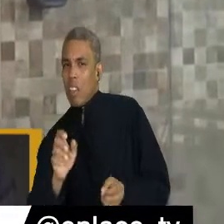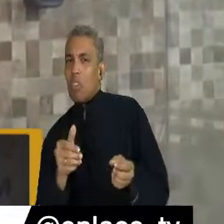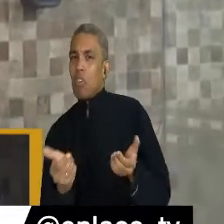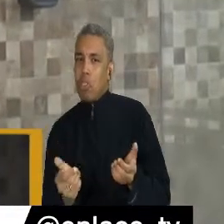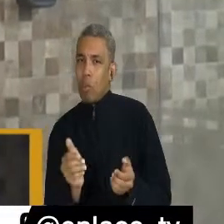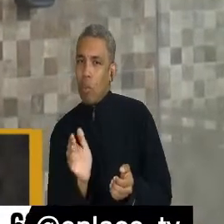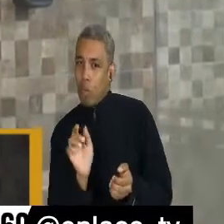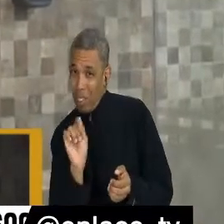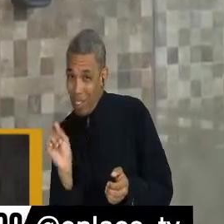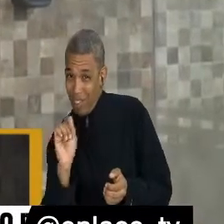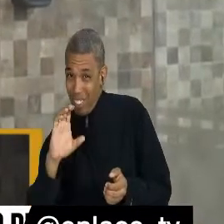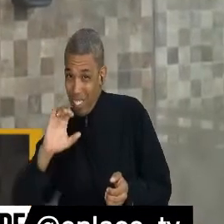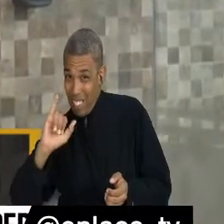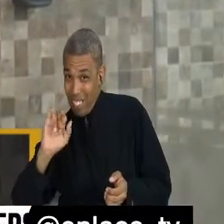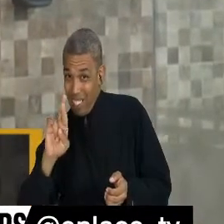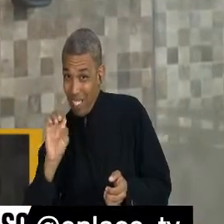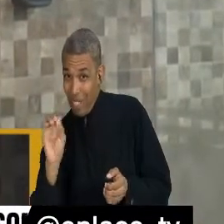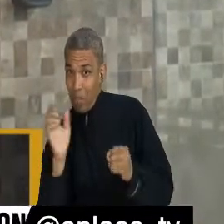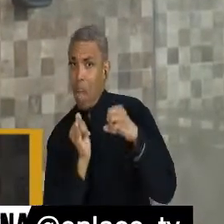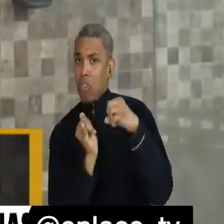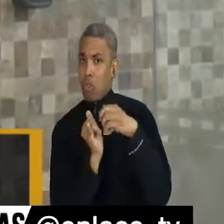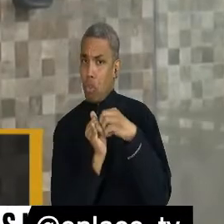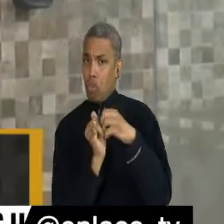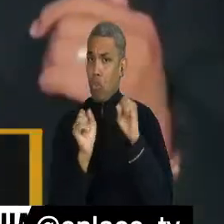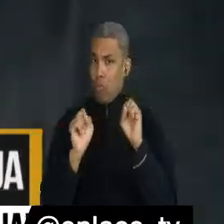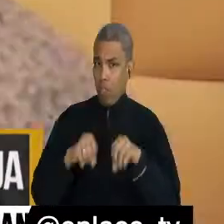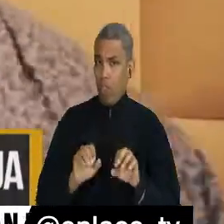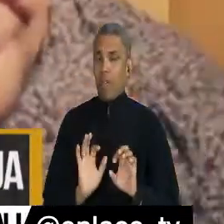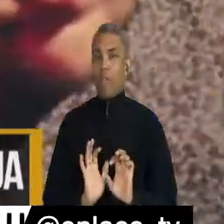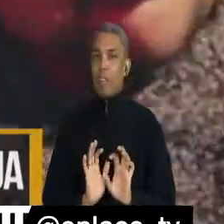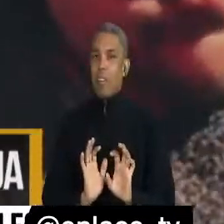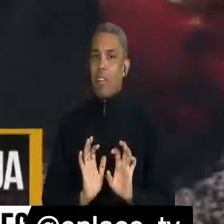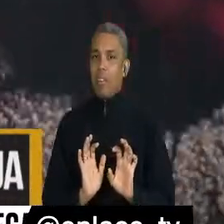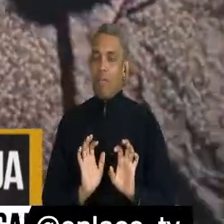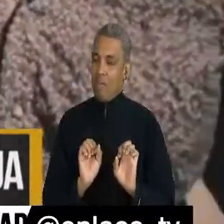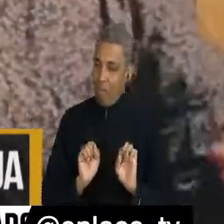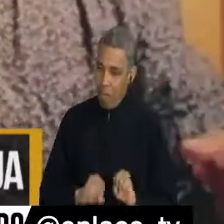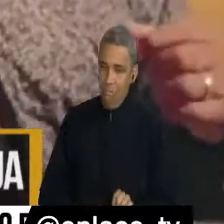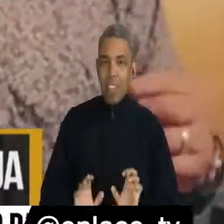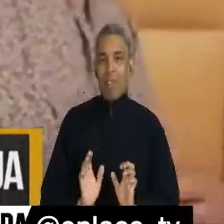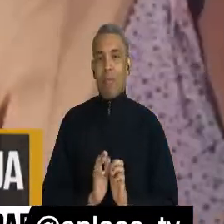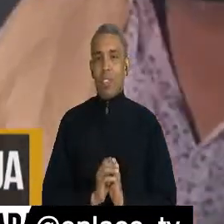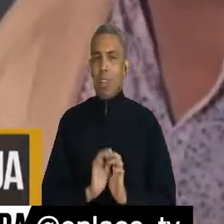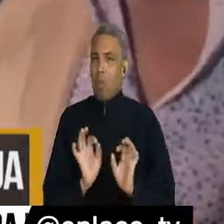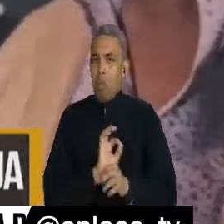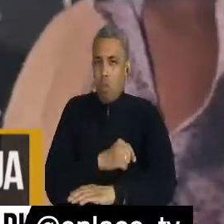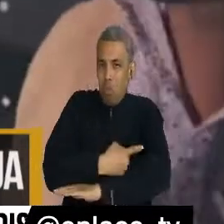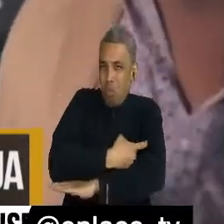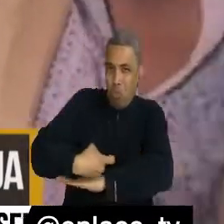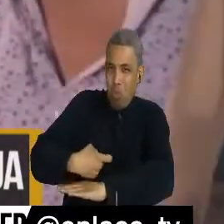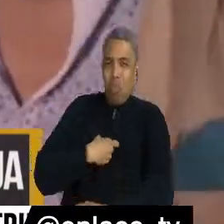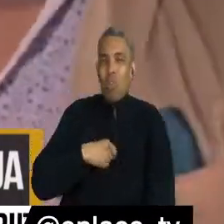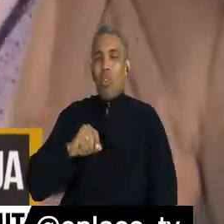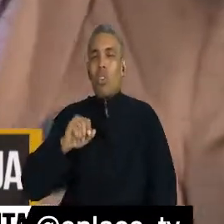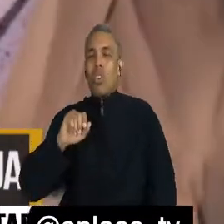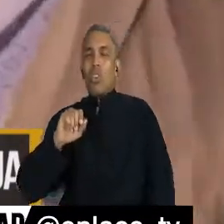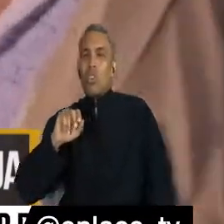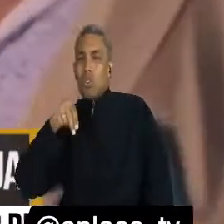y Arnold Moreno en YouTube y también en todas las plataformas, el mismo Nunca Imaginé. Puedes bajarlo por tu